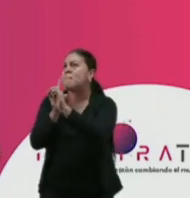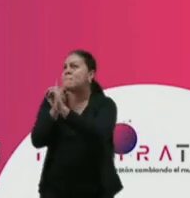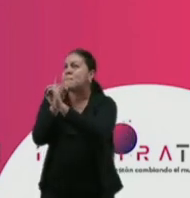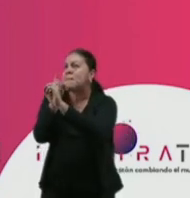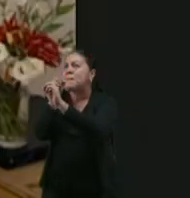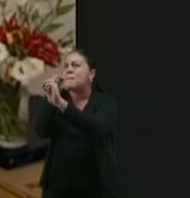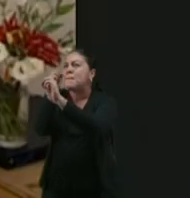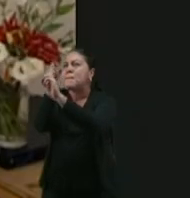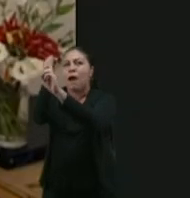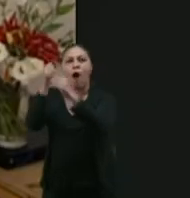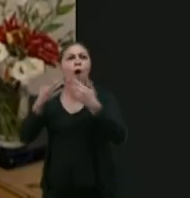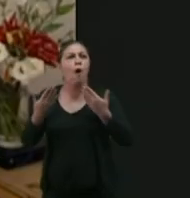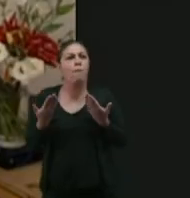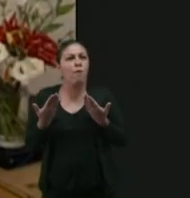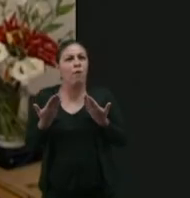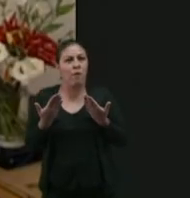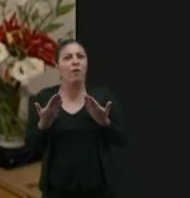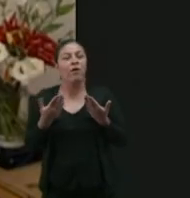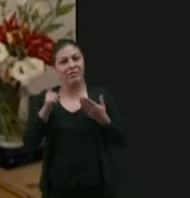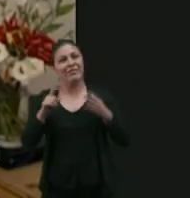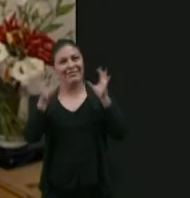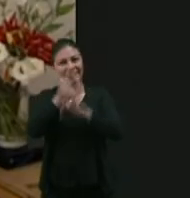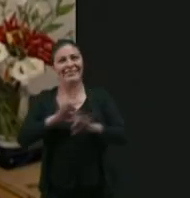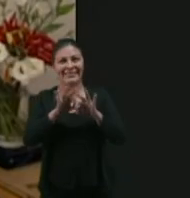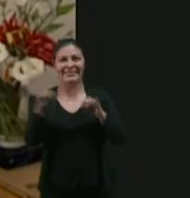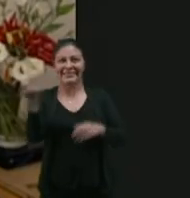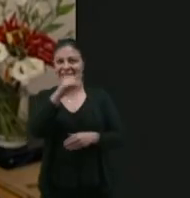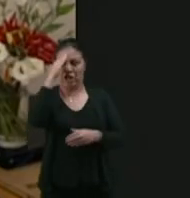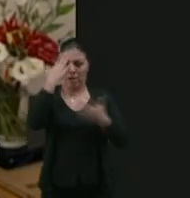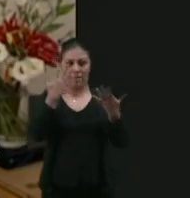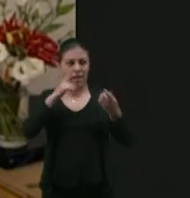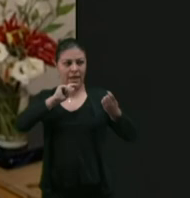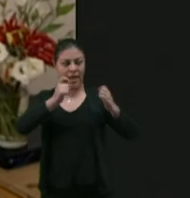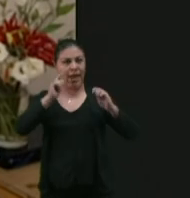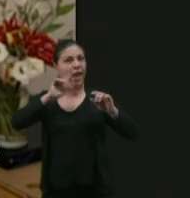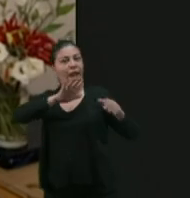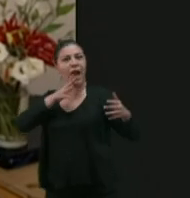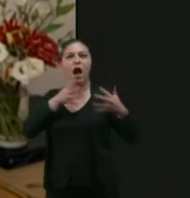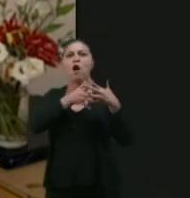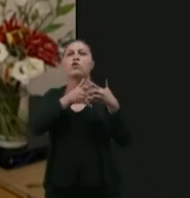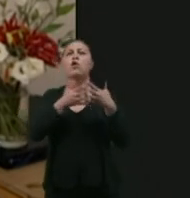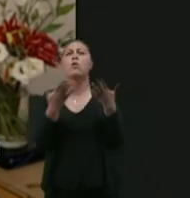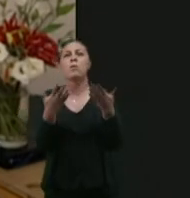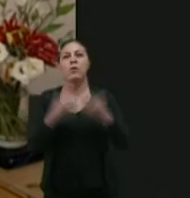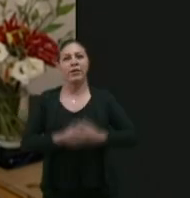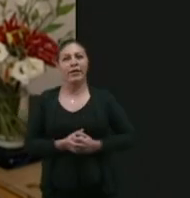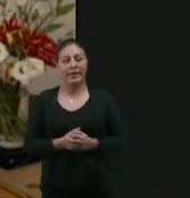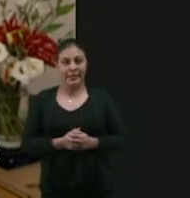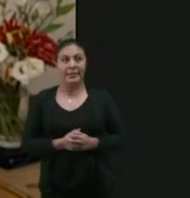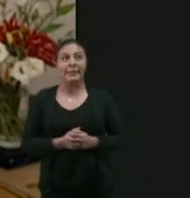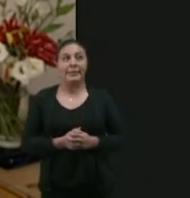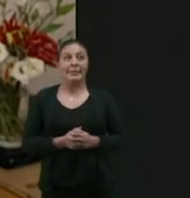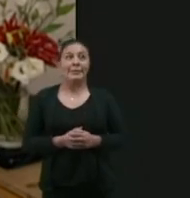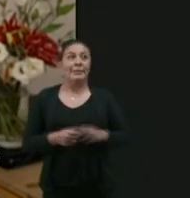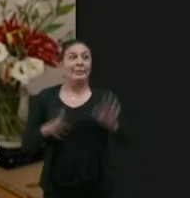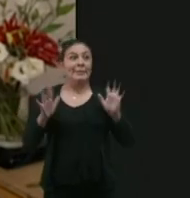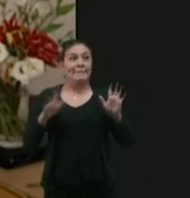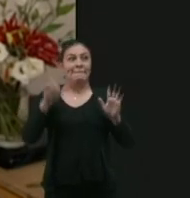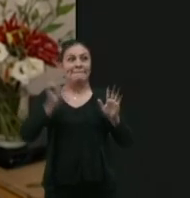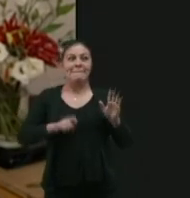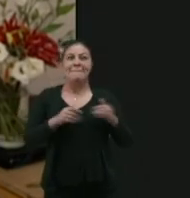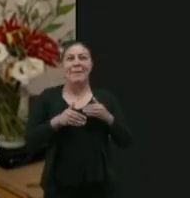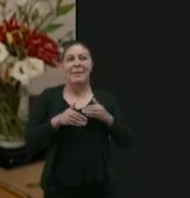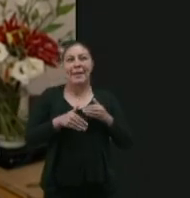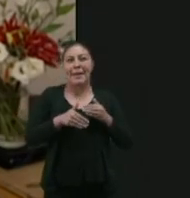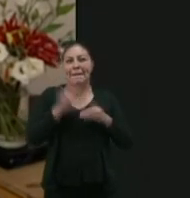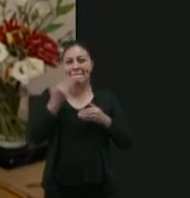poder construir bien el ajuste del mercado de producto? Entonces, si empiezan en un país grande, el mercado local es